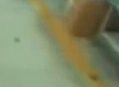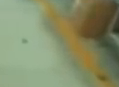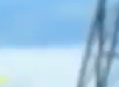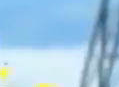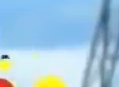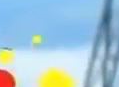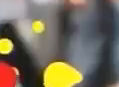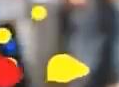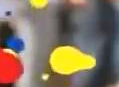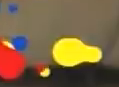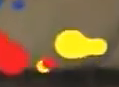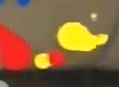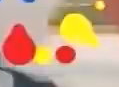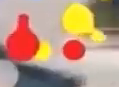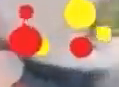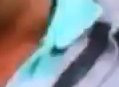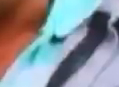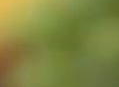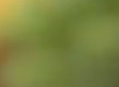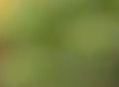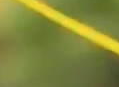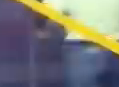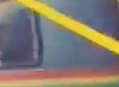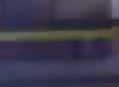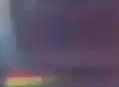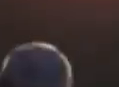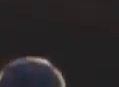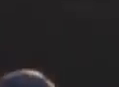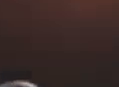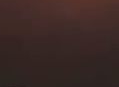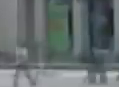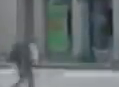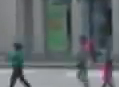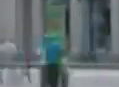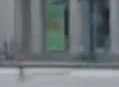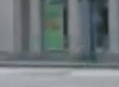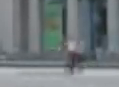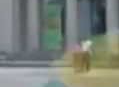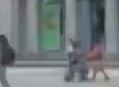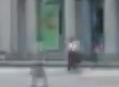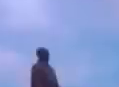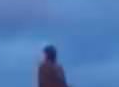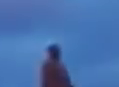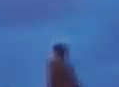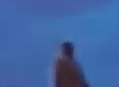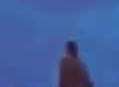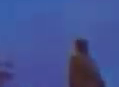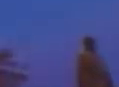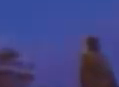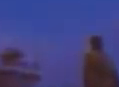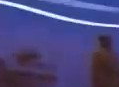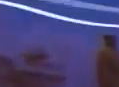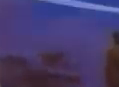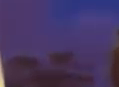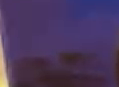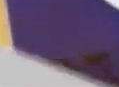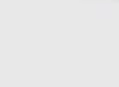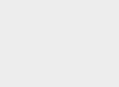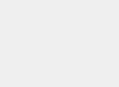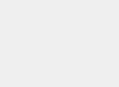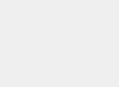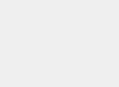Bienvenidos y bienvenidas. A continuación, una transmisión conjunta de radio y televisión por su derecho a